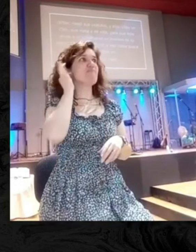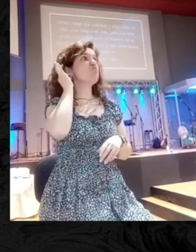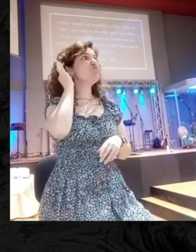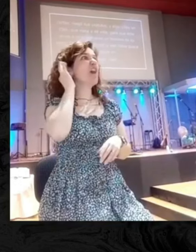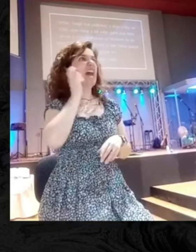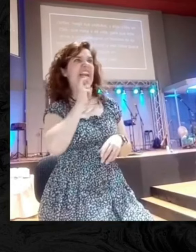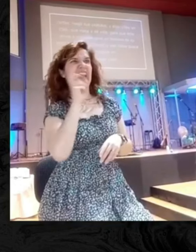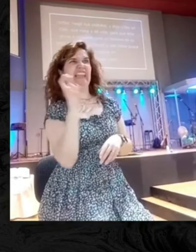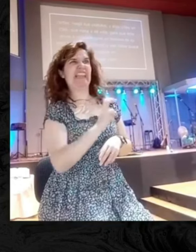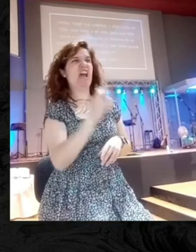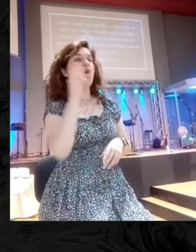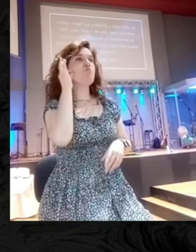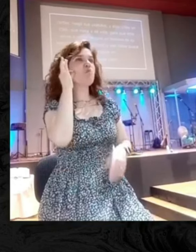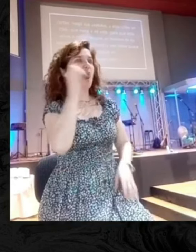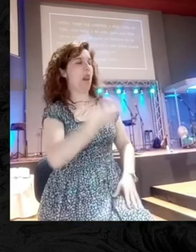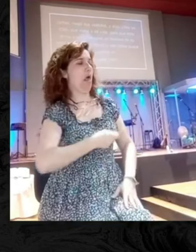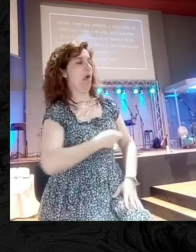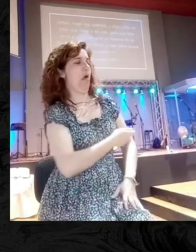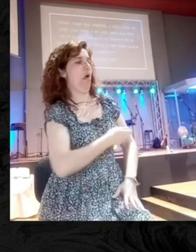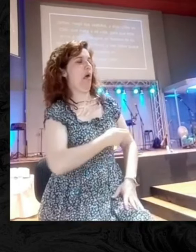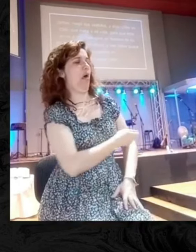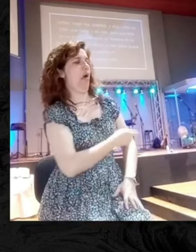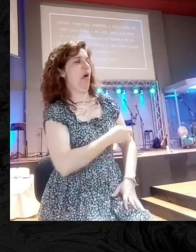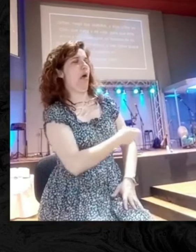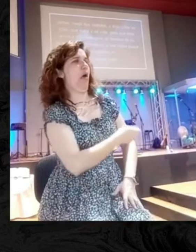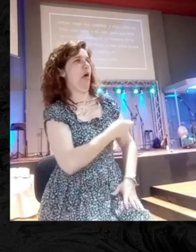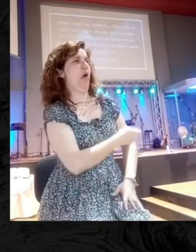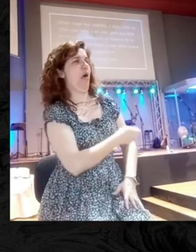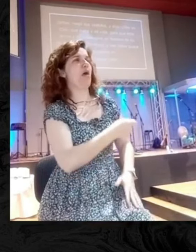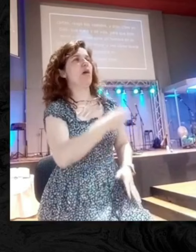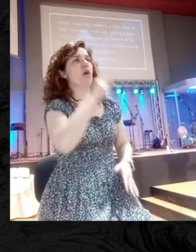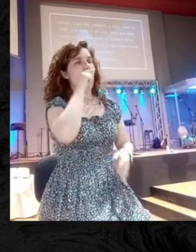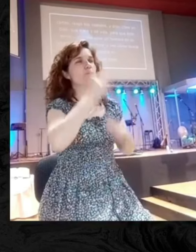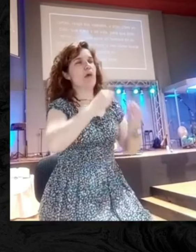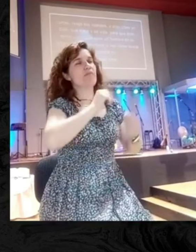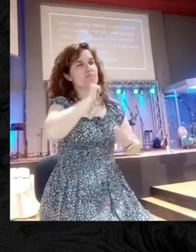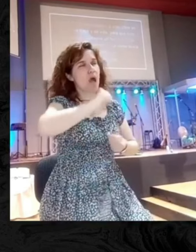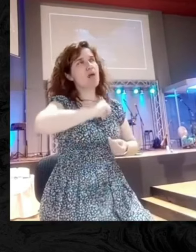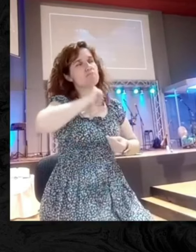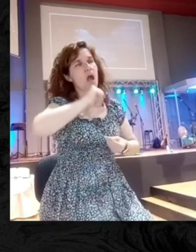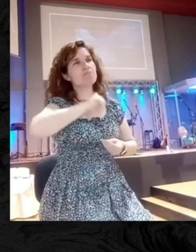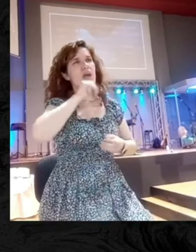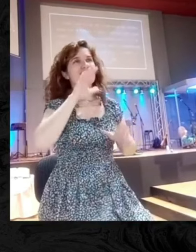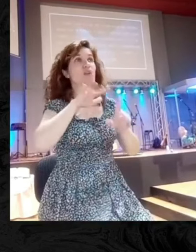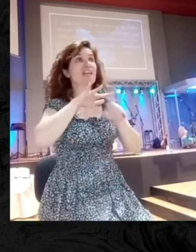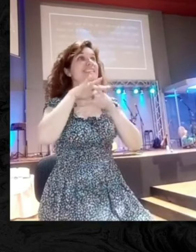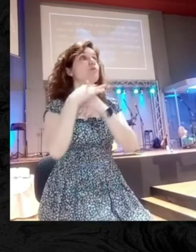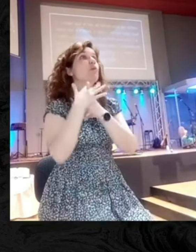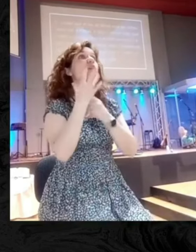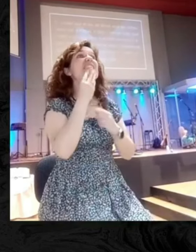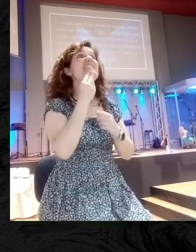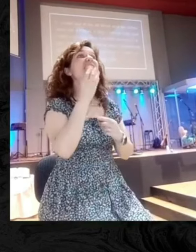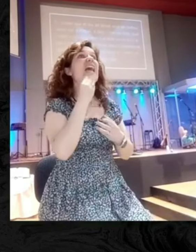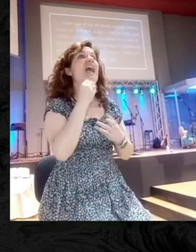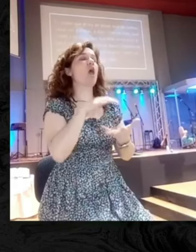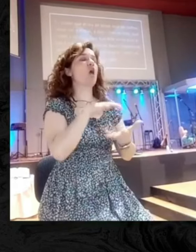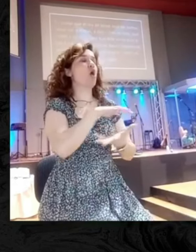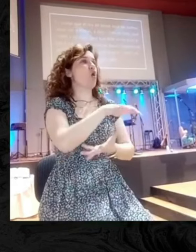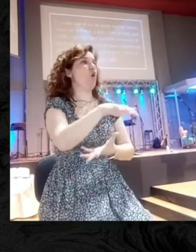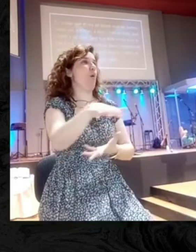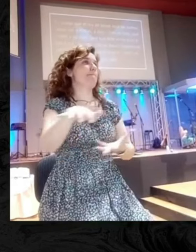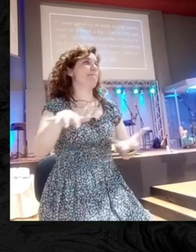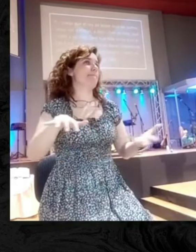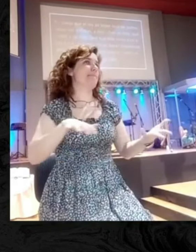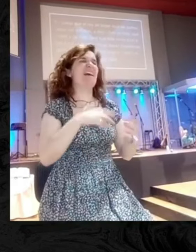incitaba a cometer la maldad entonces Israel estaba en una situación bastante complicada en el sentido